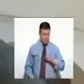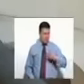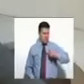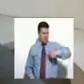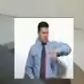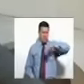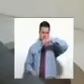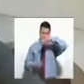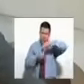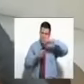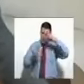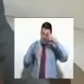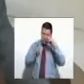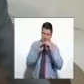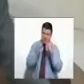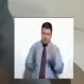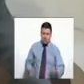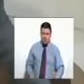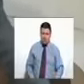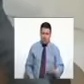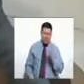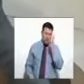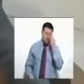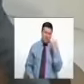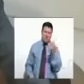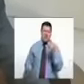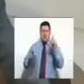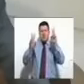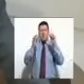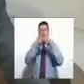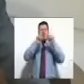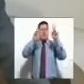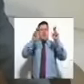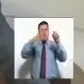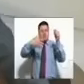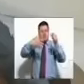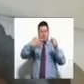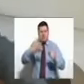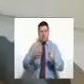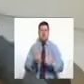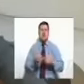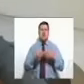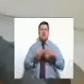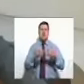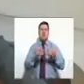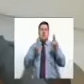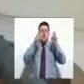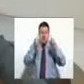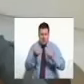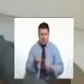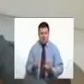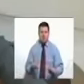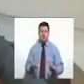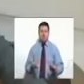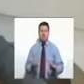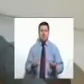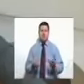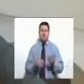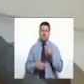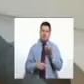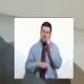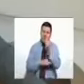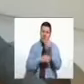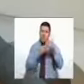somos coherentes, porque es que hay muchos temas más. El tema de Panamá, por ejemplo, el paraíso